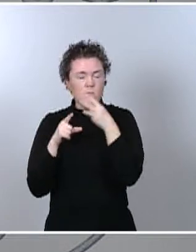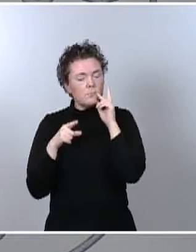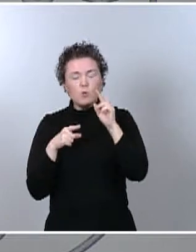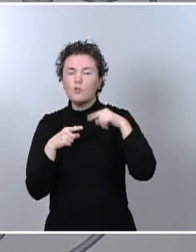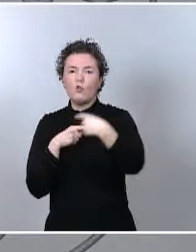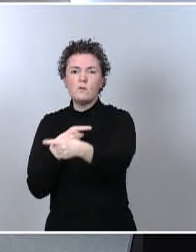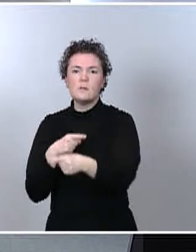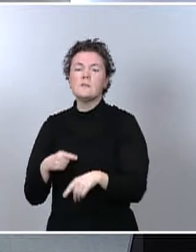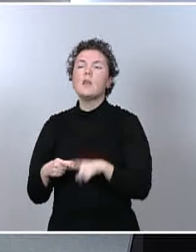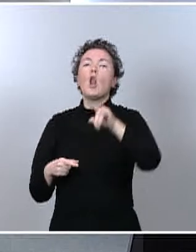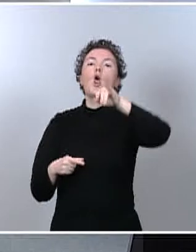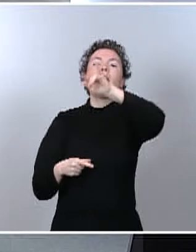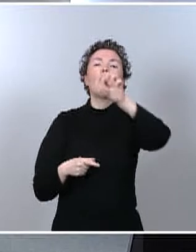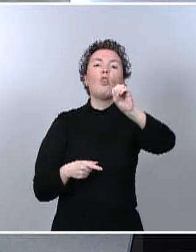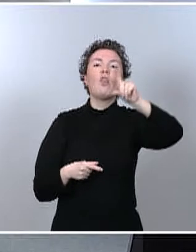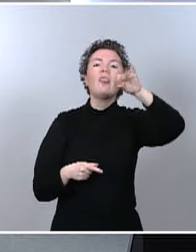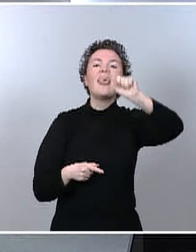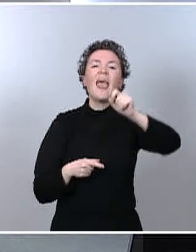de Informativos Telecinco.